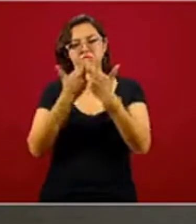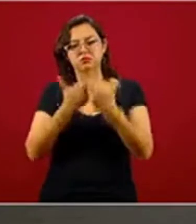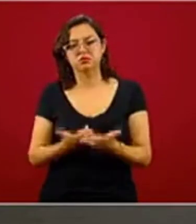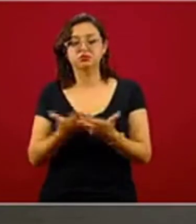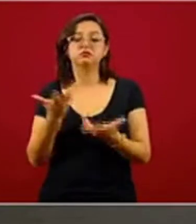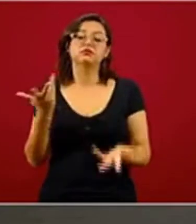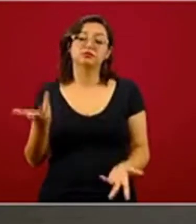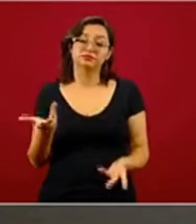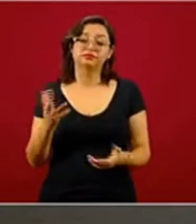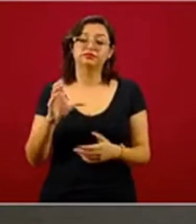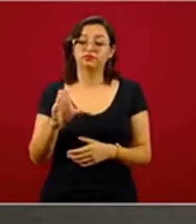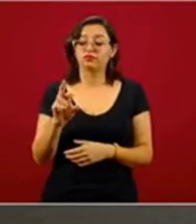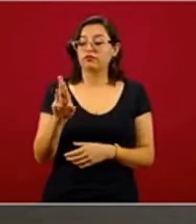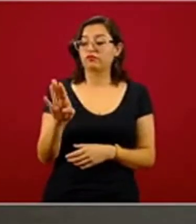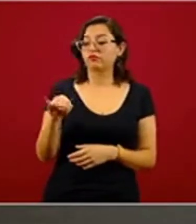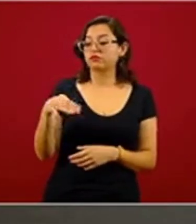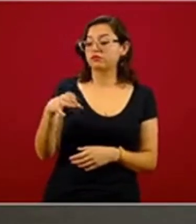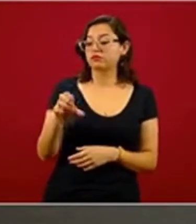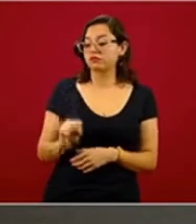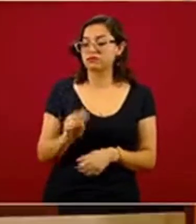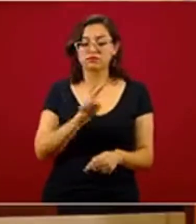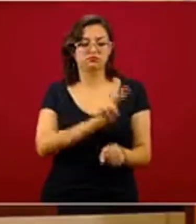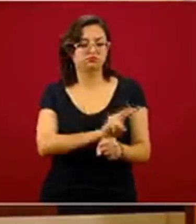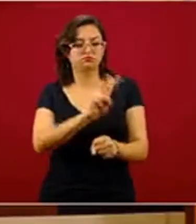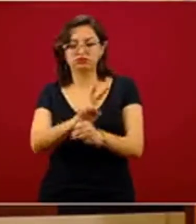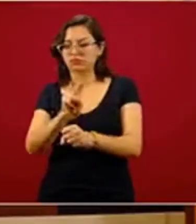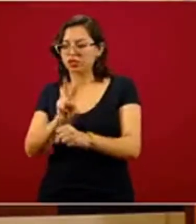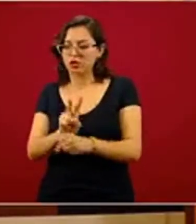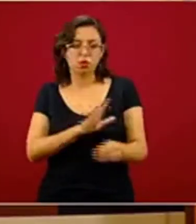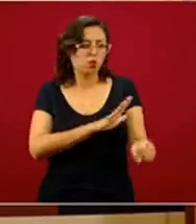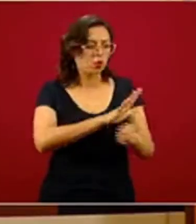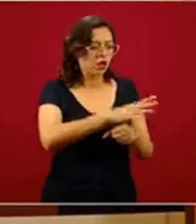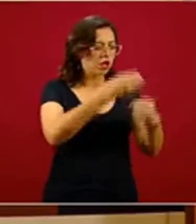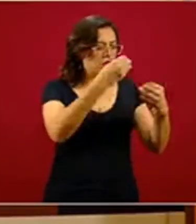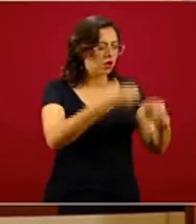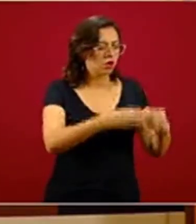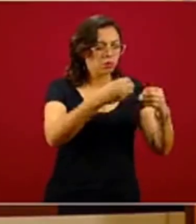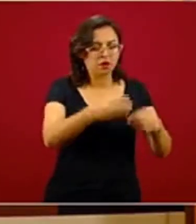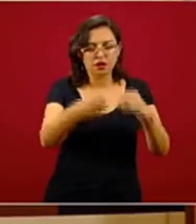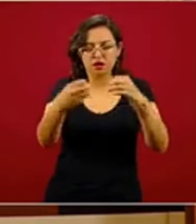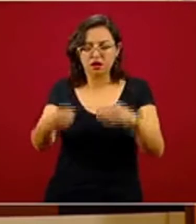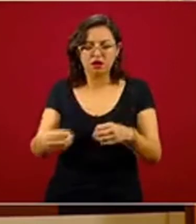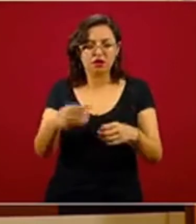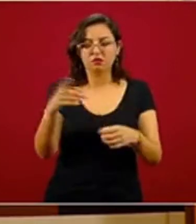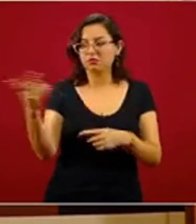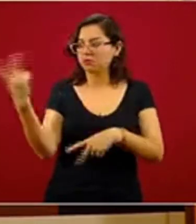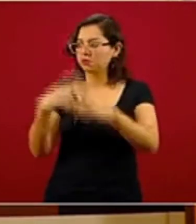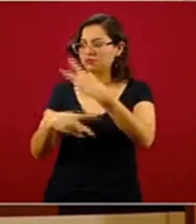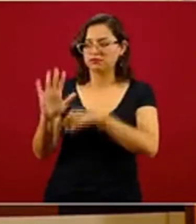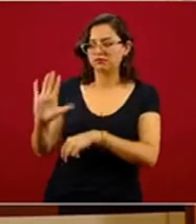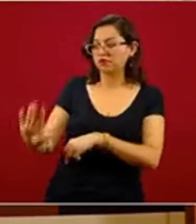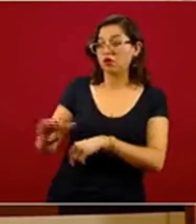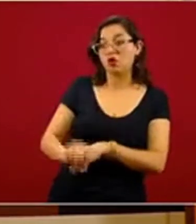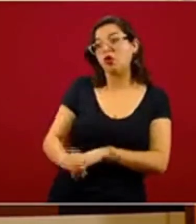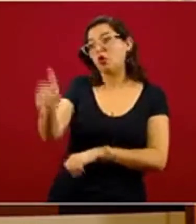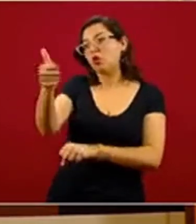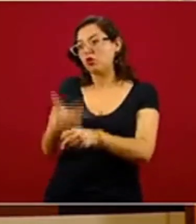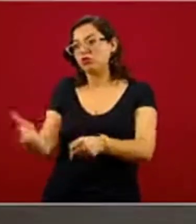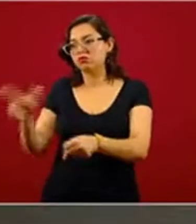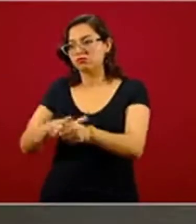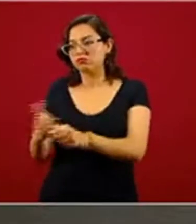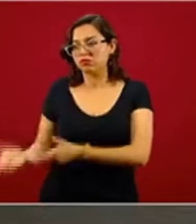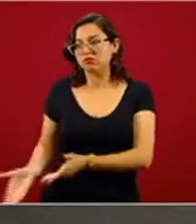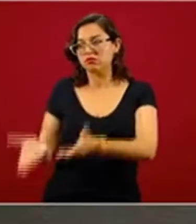los CRUMS, que precisamente están monitoreando esta ocupación y derivando pacientes para que siempre puedan encontrar una